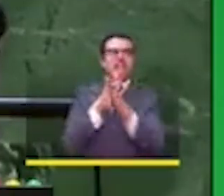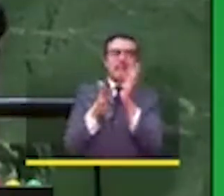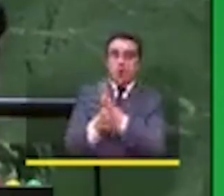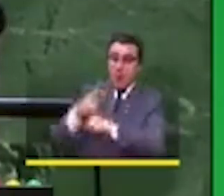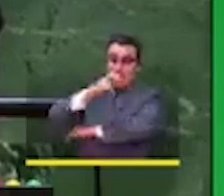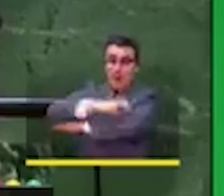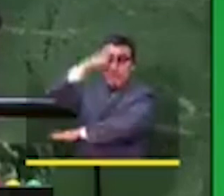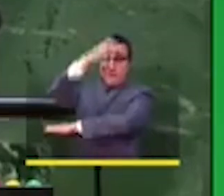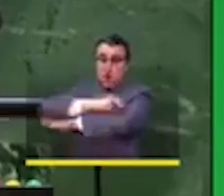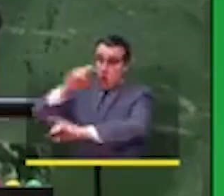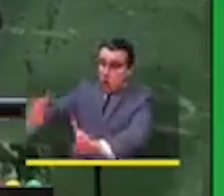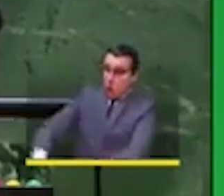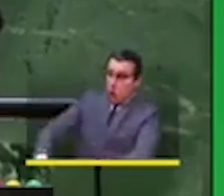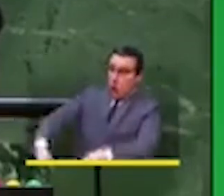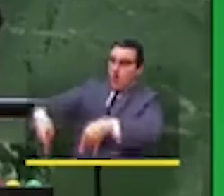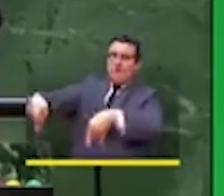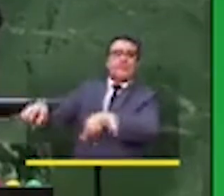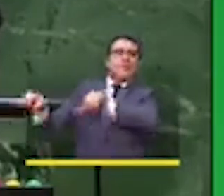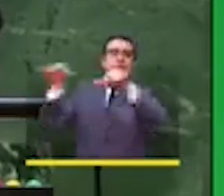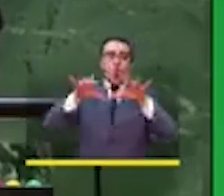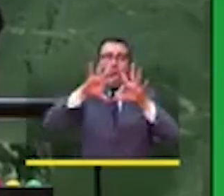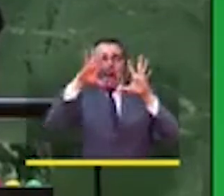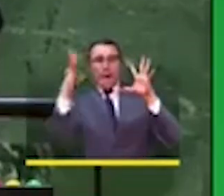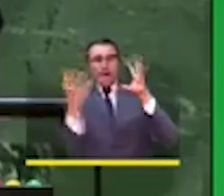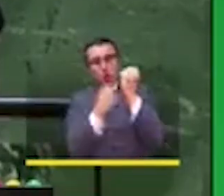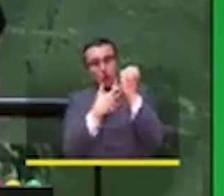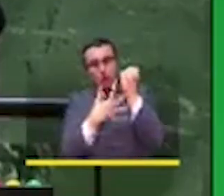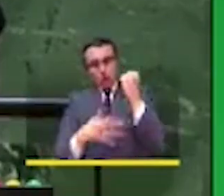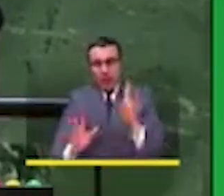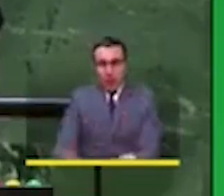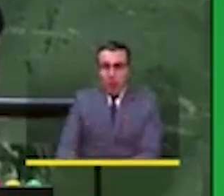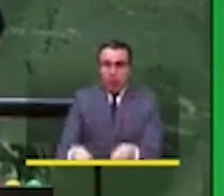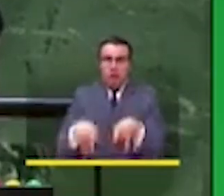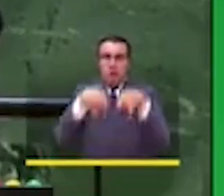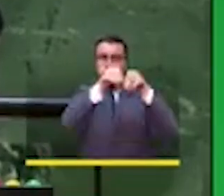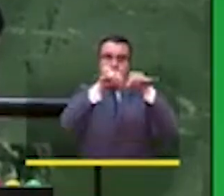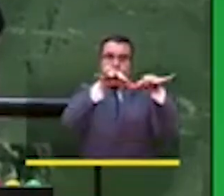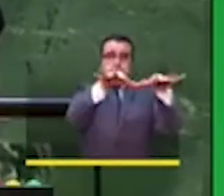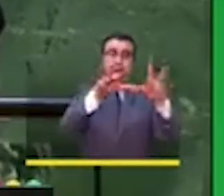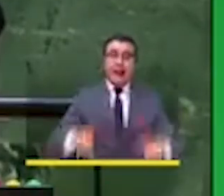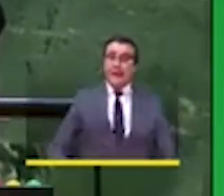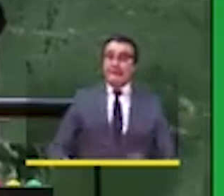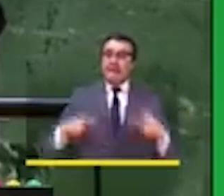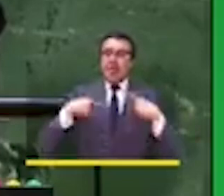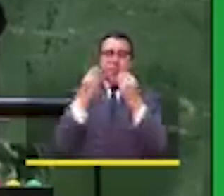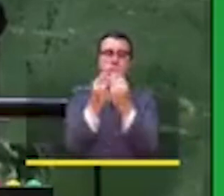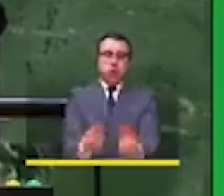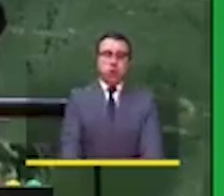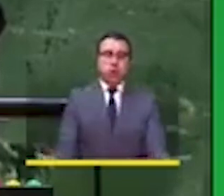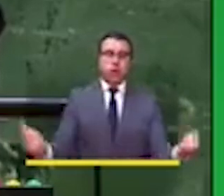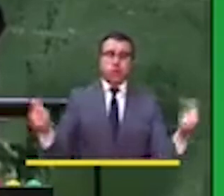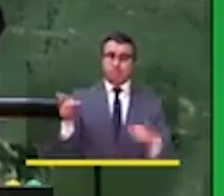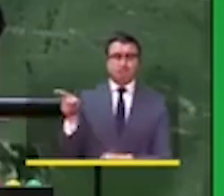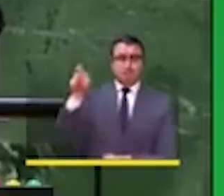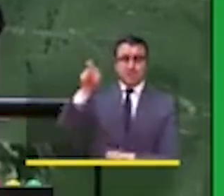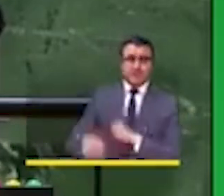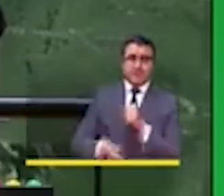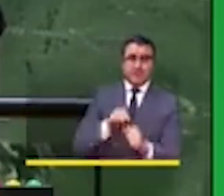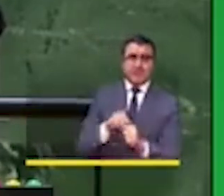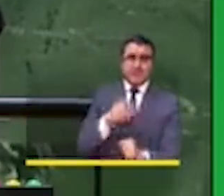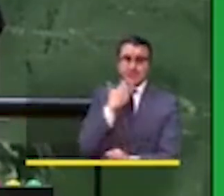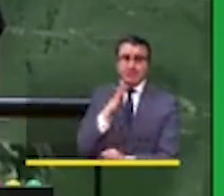decía, era sacar la sangre de la tierra y por ello la vida moriría. La mayoría de la inversión